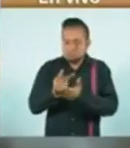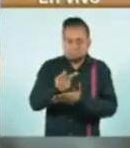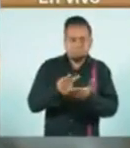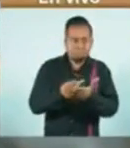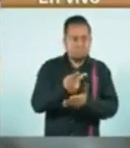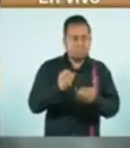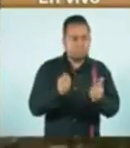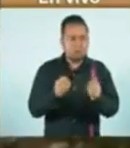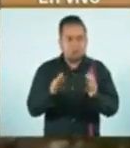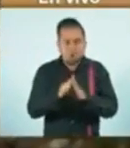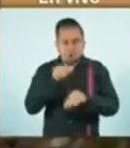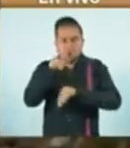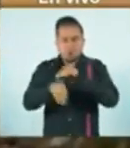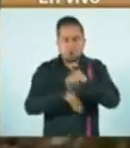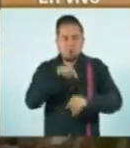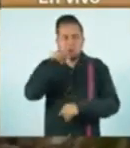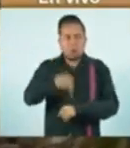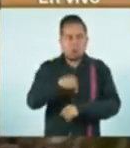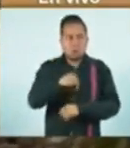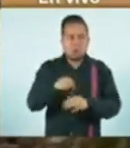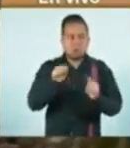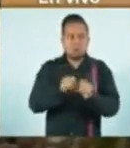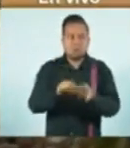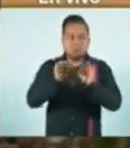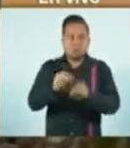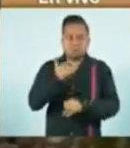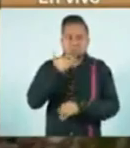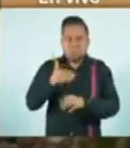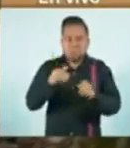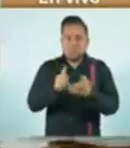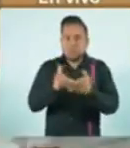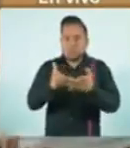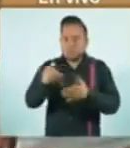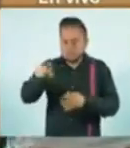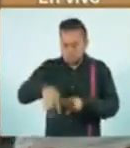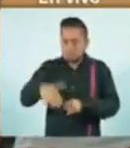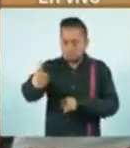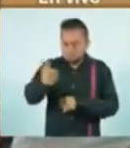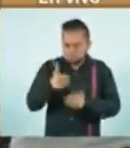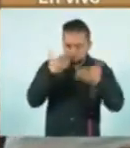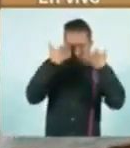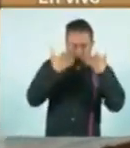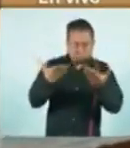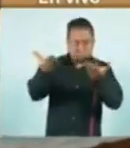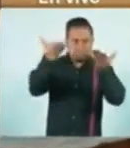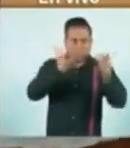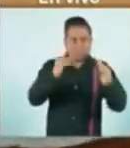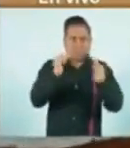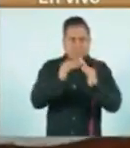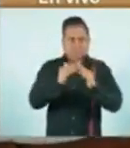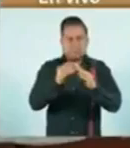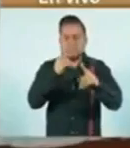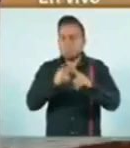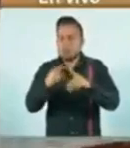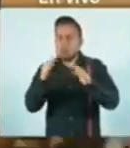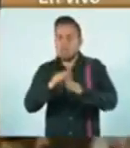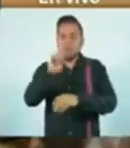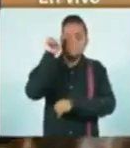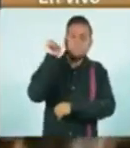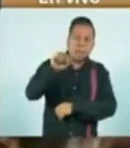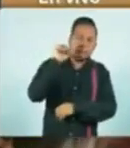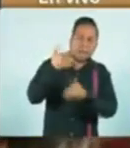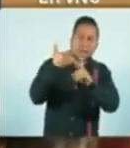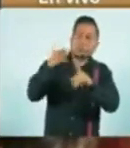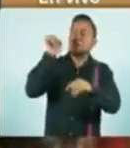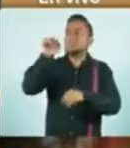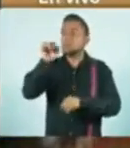de una manera muy, muy, muy particular, que es en territorio. Es llegar casa por casa, tocar la puerta de